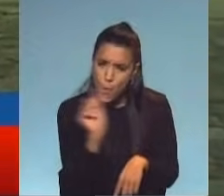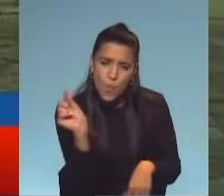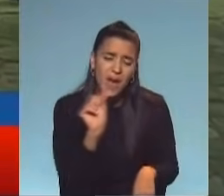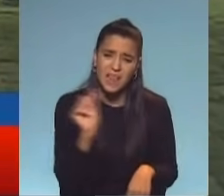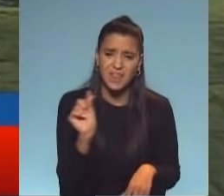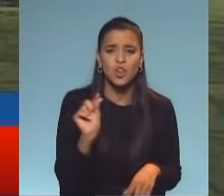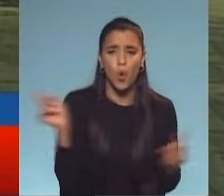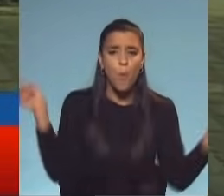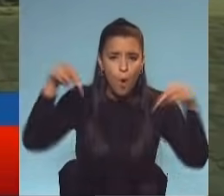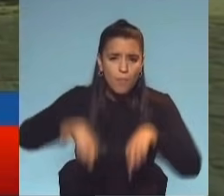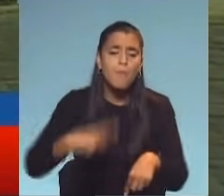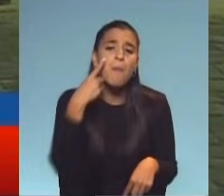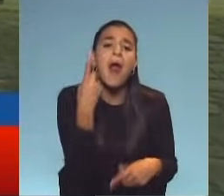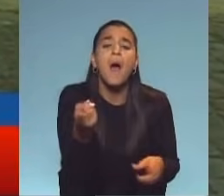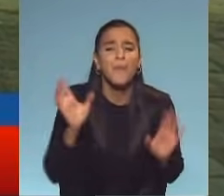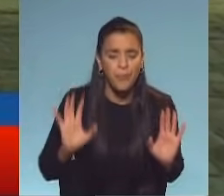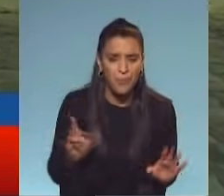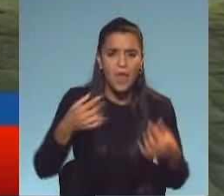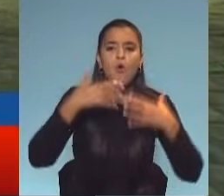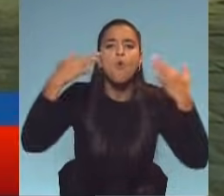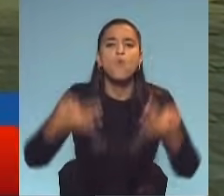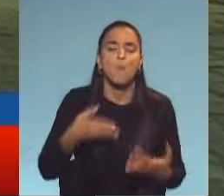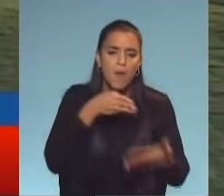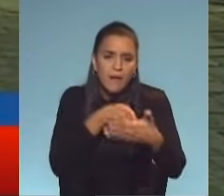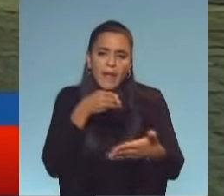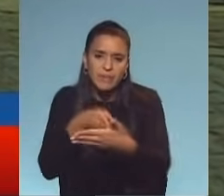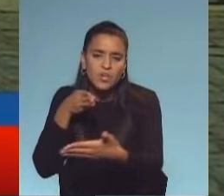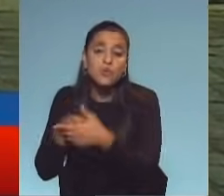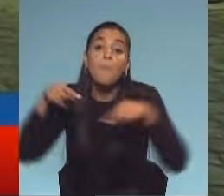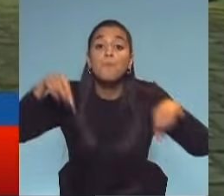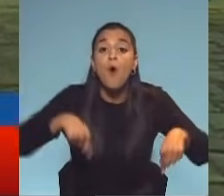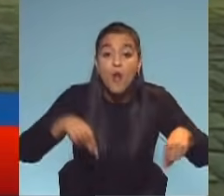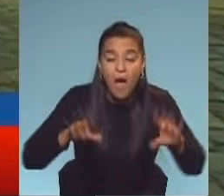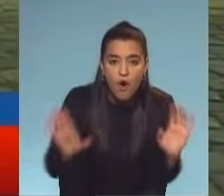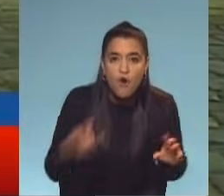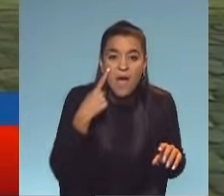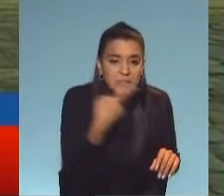ratito nada más para, seguir viendo, ¿no?, este cumplimiento de las restricciones, que por ahora, por lo